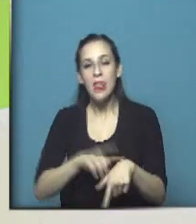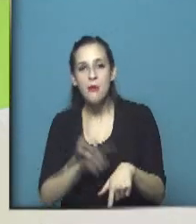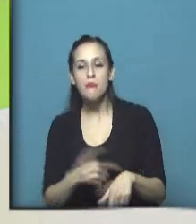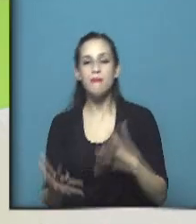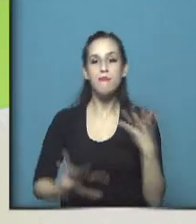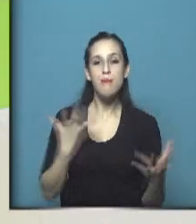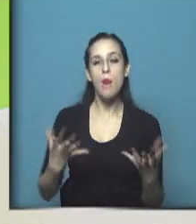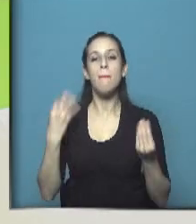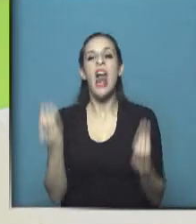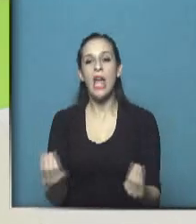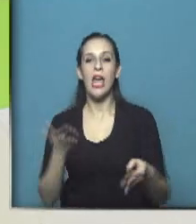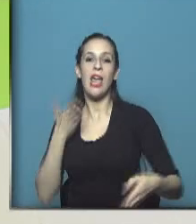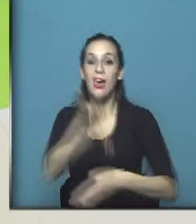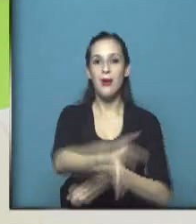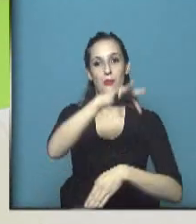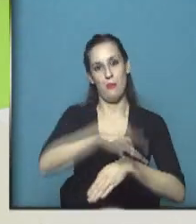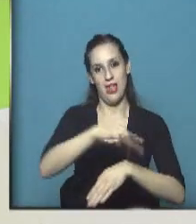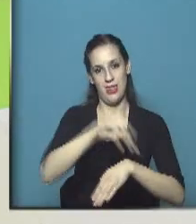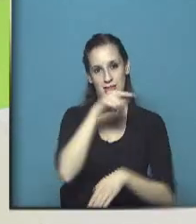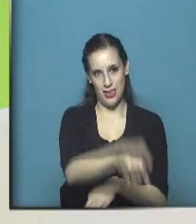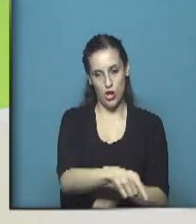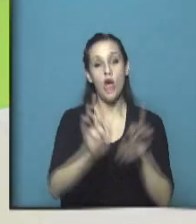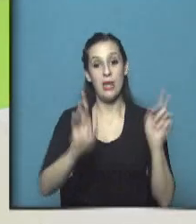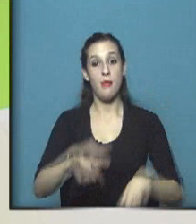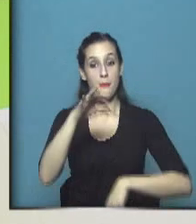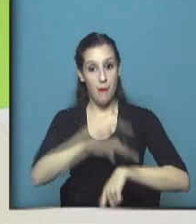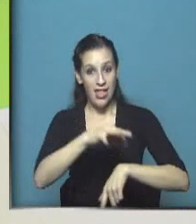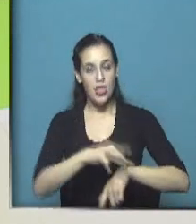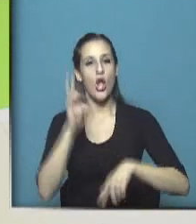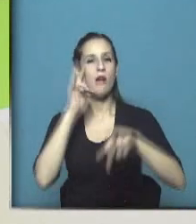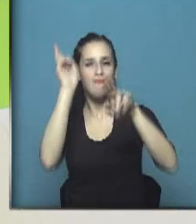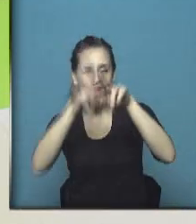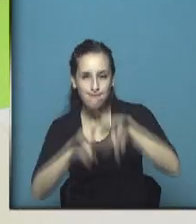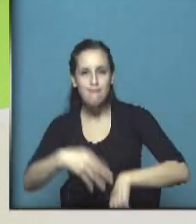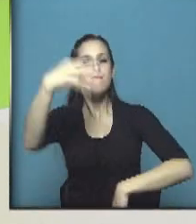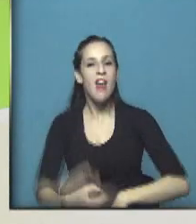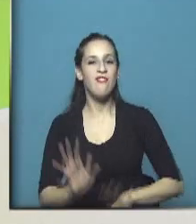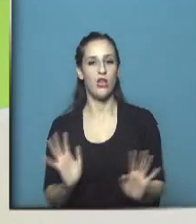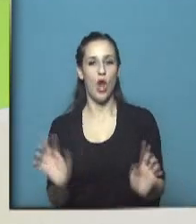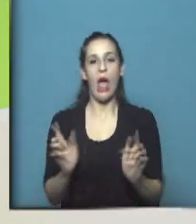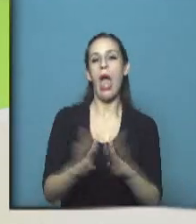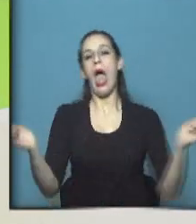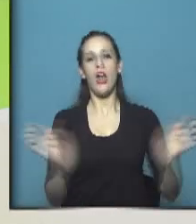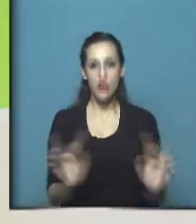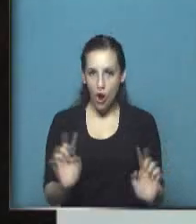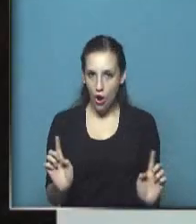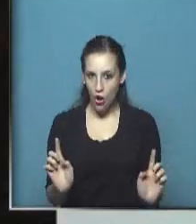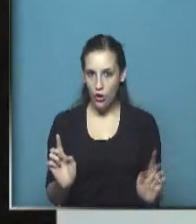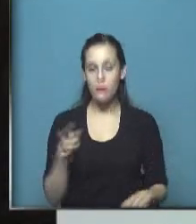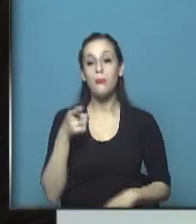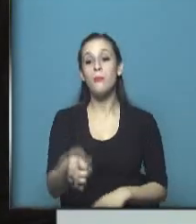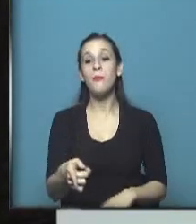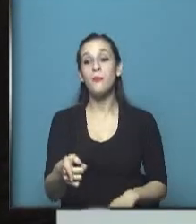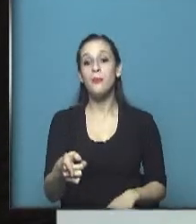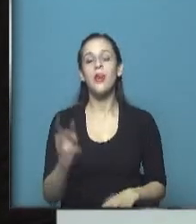poder hacer la consulta médica y que el médico tenga el tiempo suficiente para hacer la correcta consulta médica, ¿no? Porque Débora permanentemente está